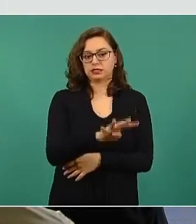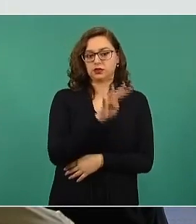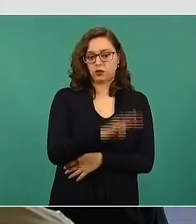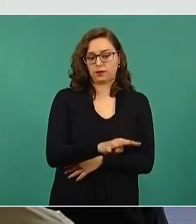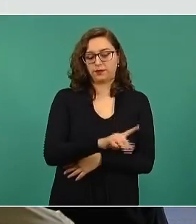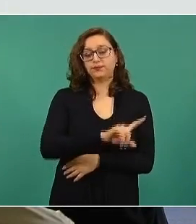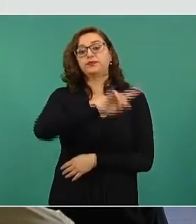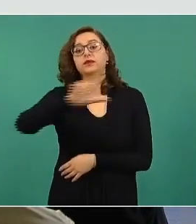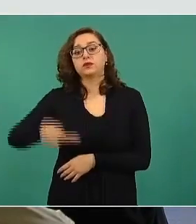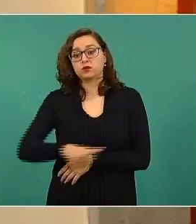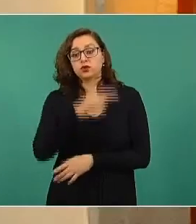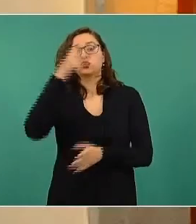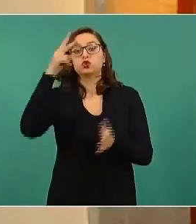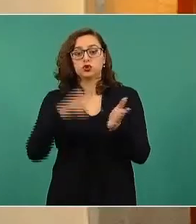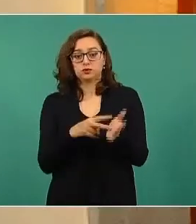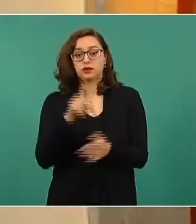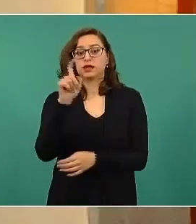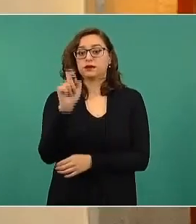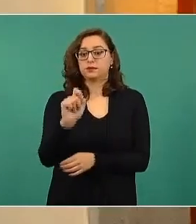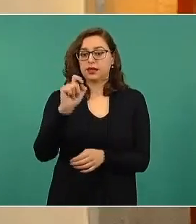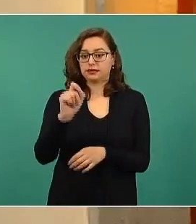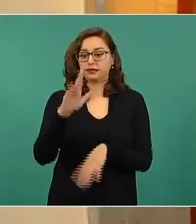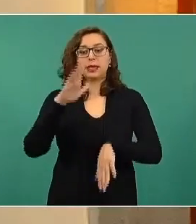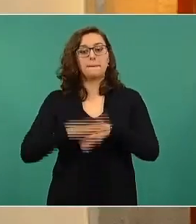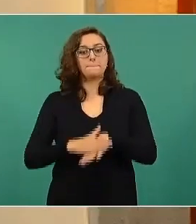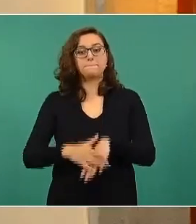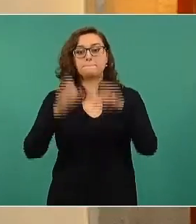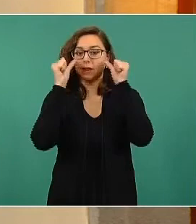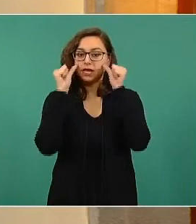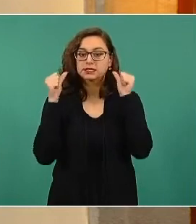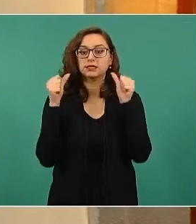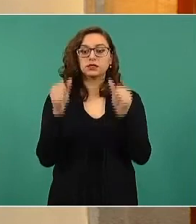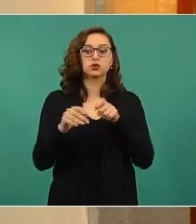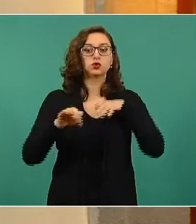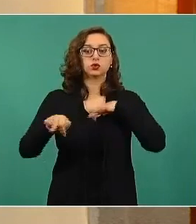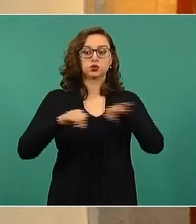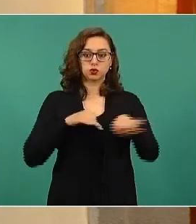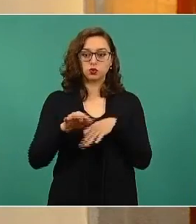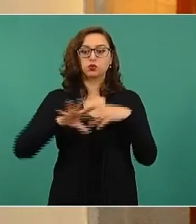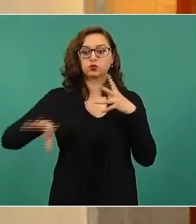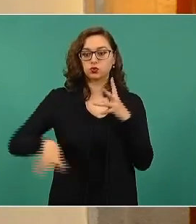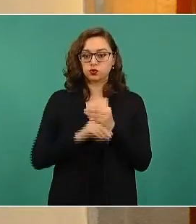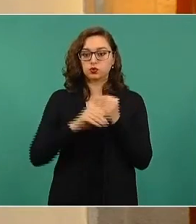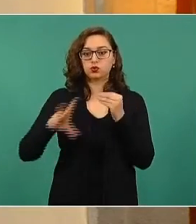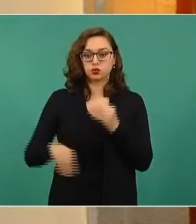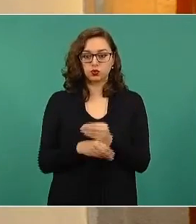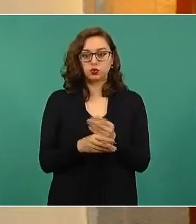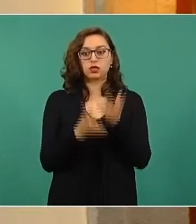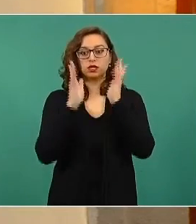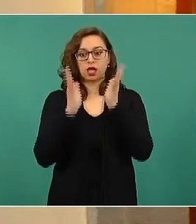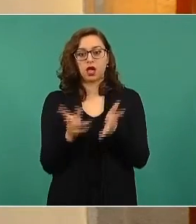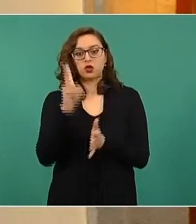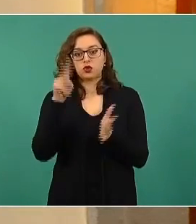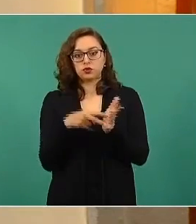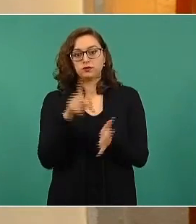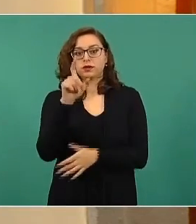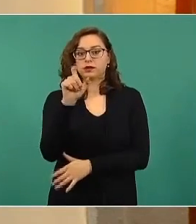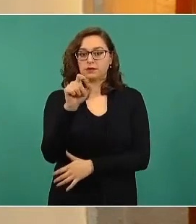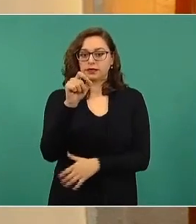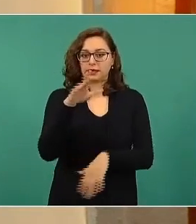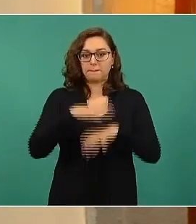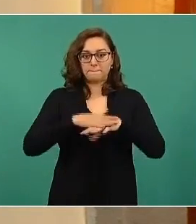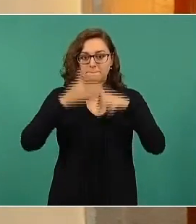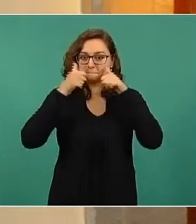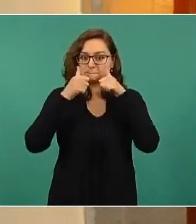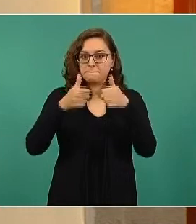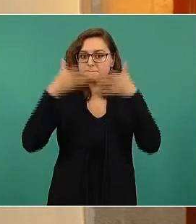se van acumulando, digamos, las inversiones y las lo que son los trabajos. Nos estamos ya en el 2020, nos enfocamos en gran parte